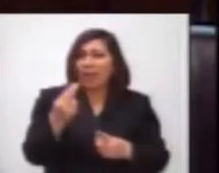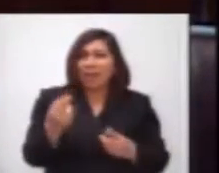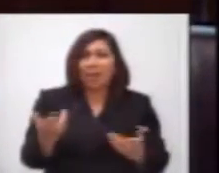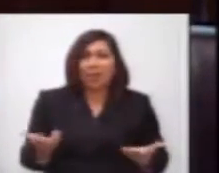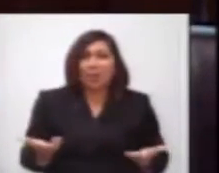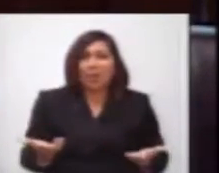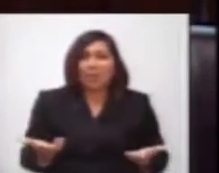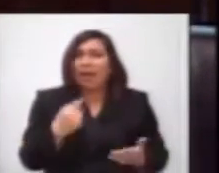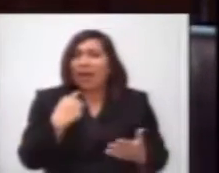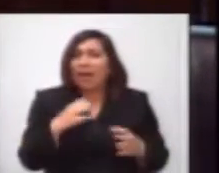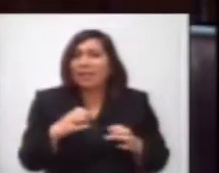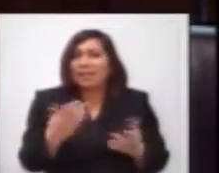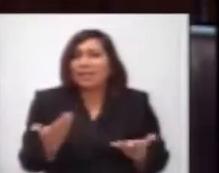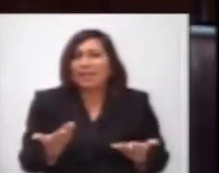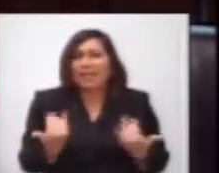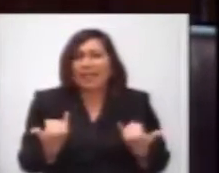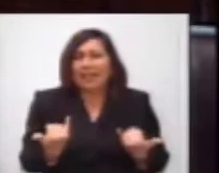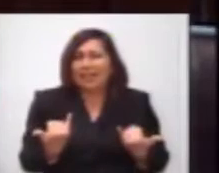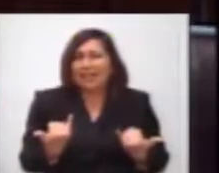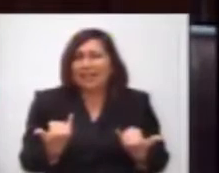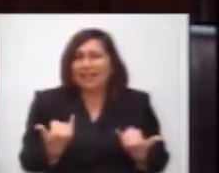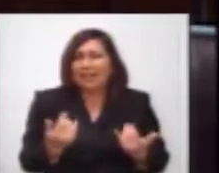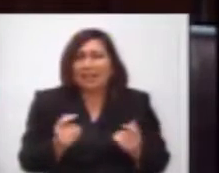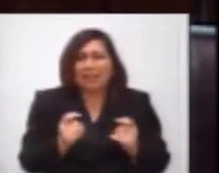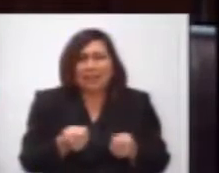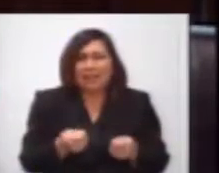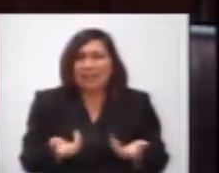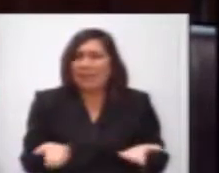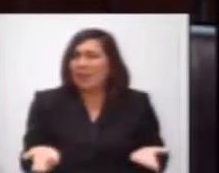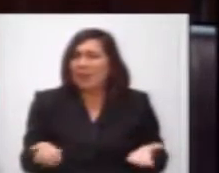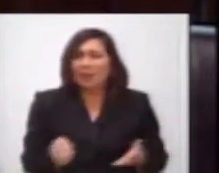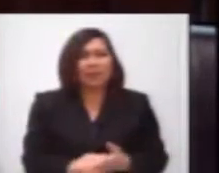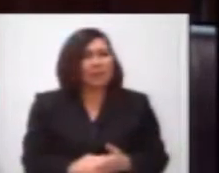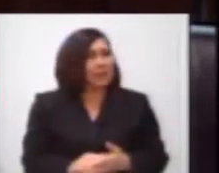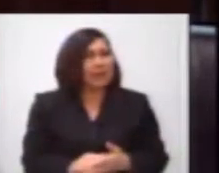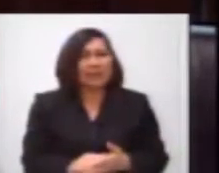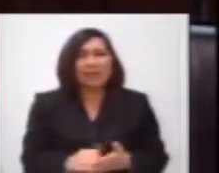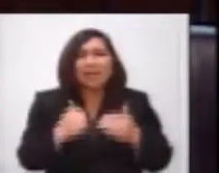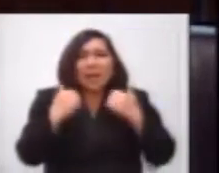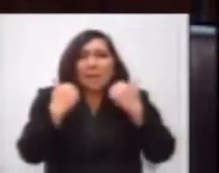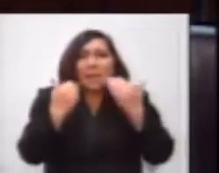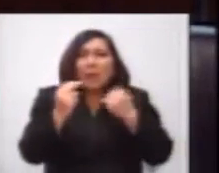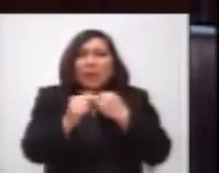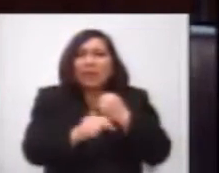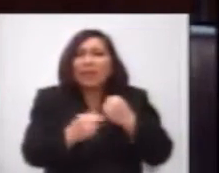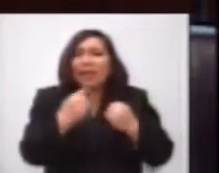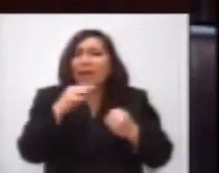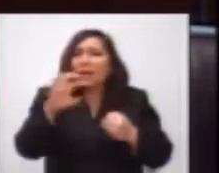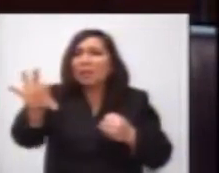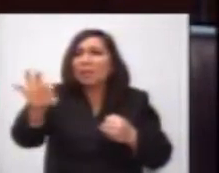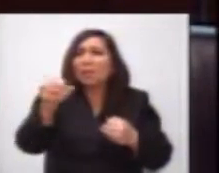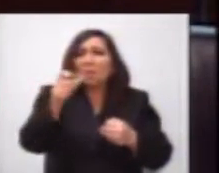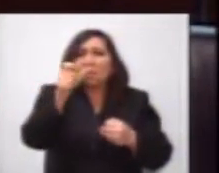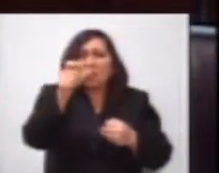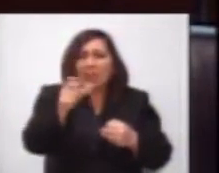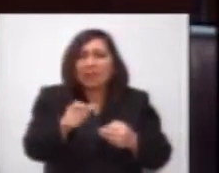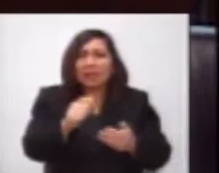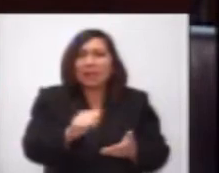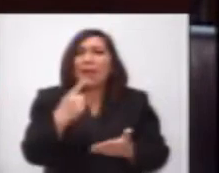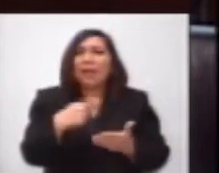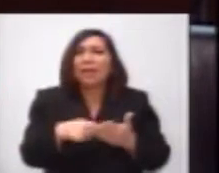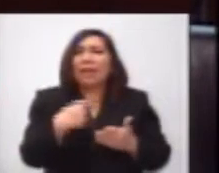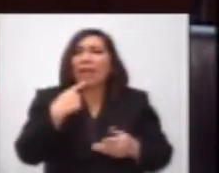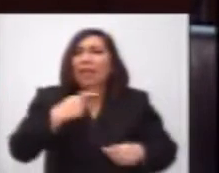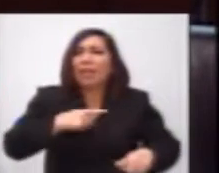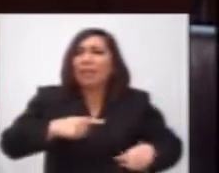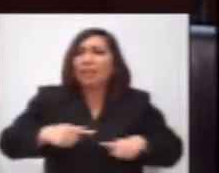corrupción, hacen este legicidio, esta vergüenza nacional de designar a un cuestionado para